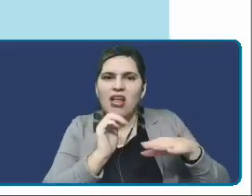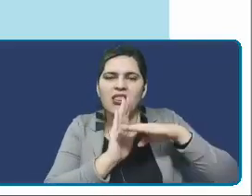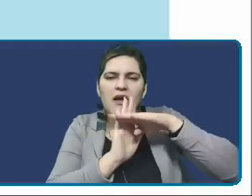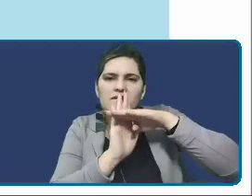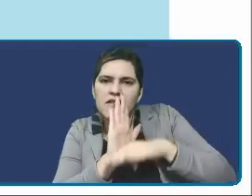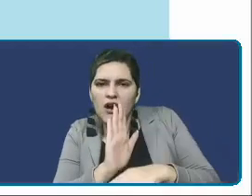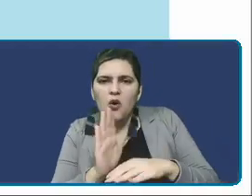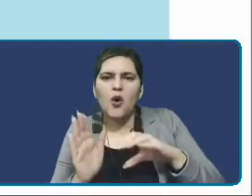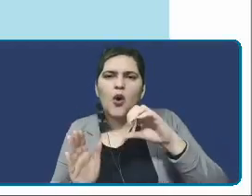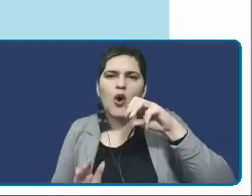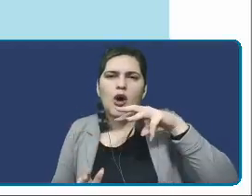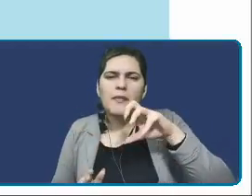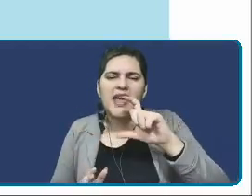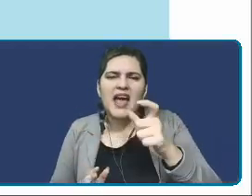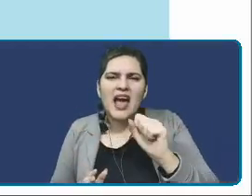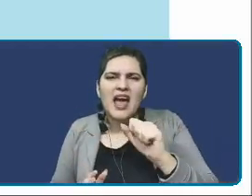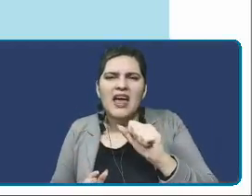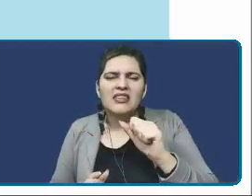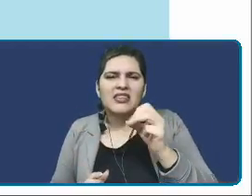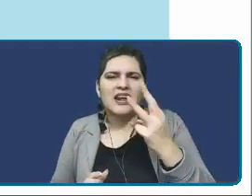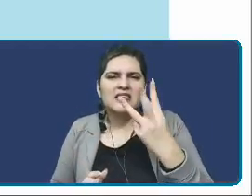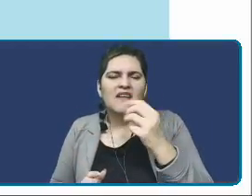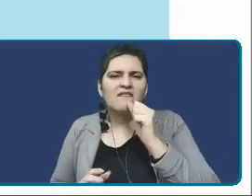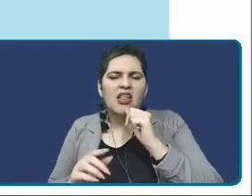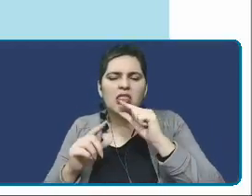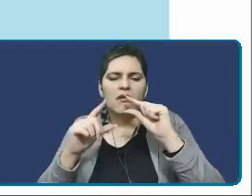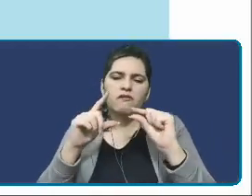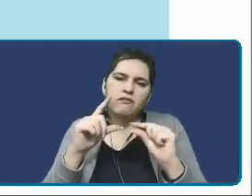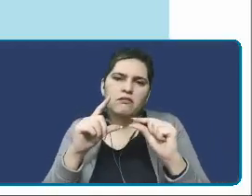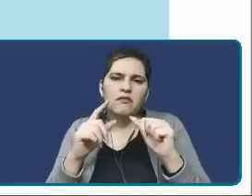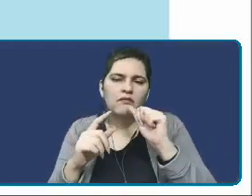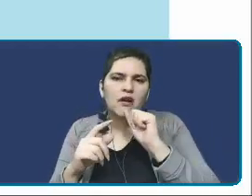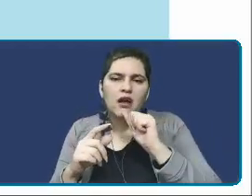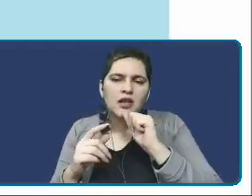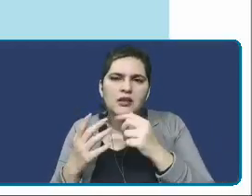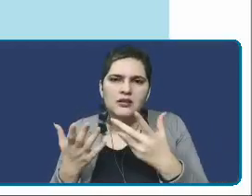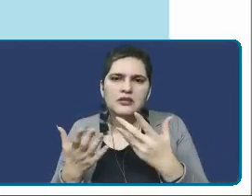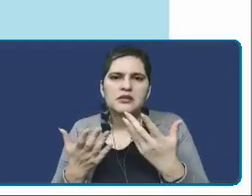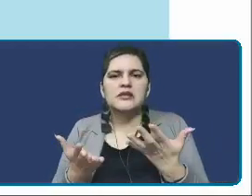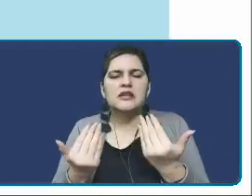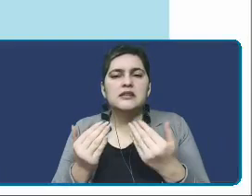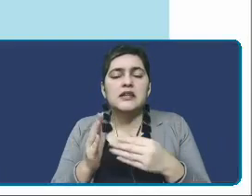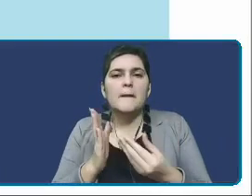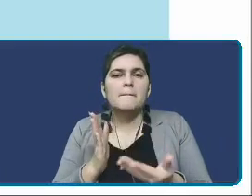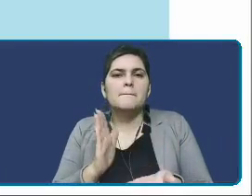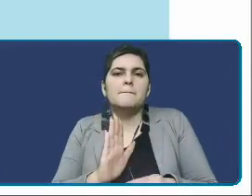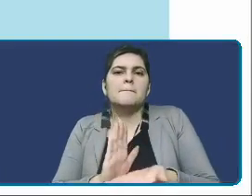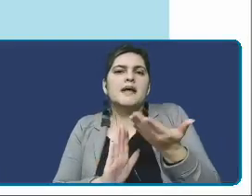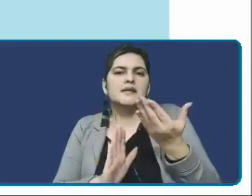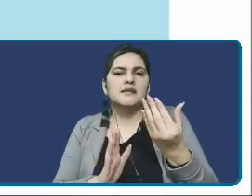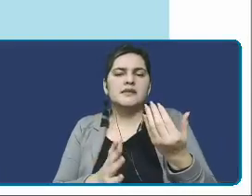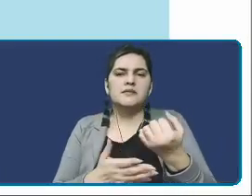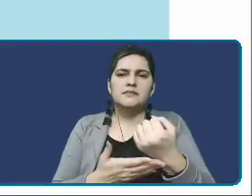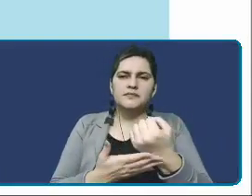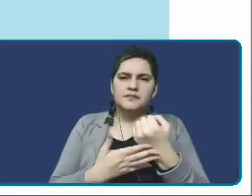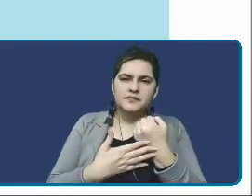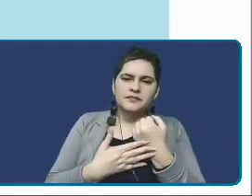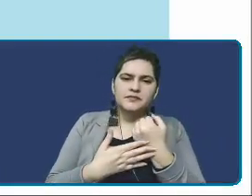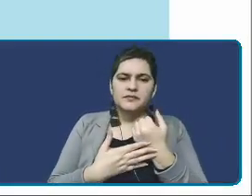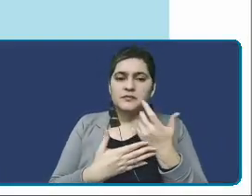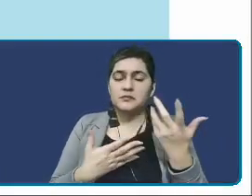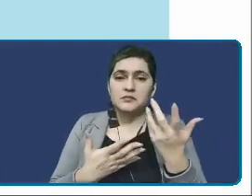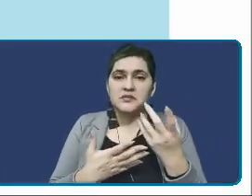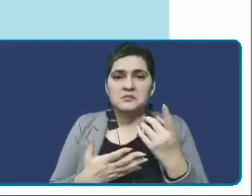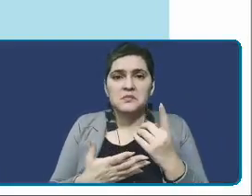va a faltar. Entonces, ese a lo mejor particularmente va a tener más beneficio. Y no el niño del